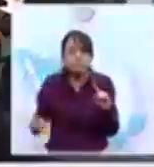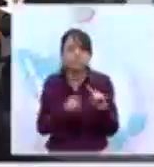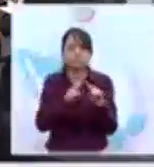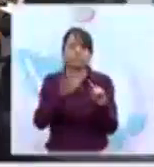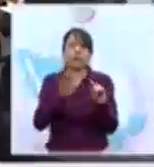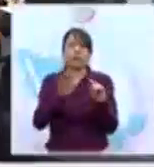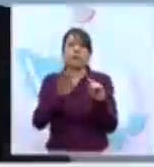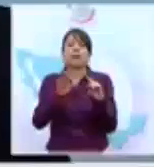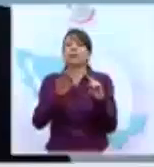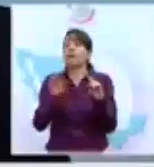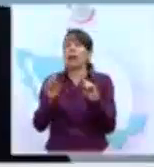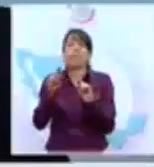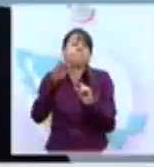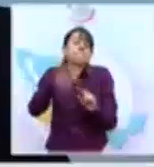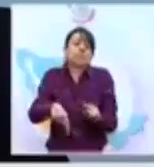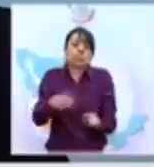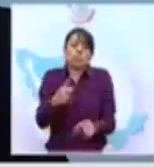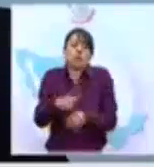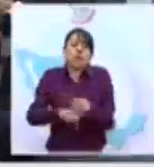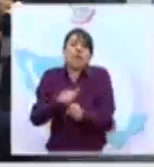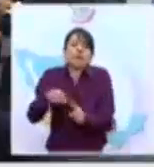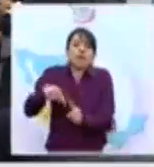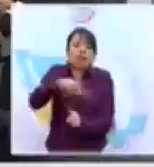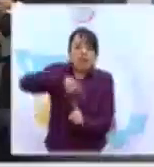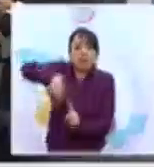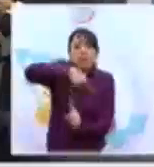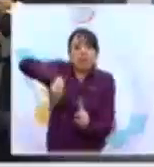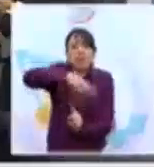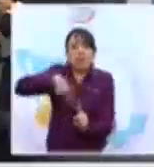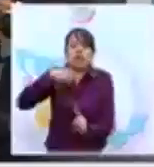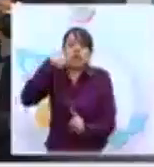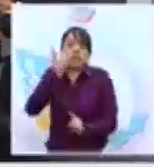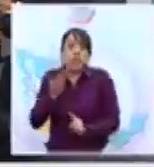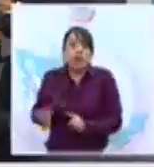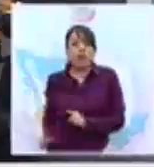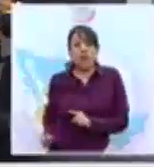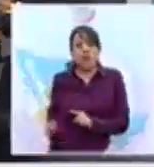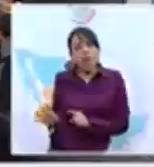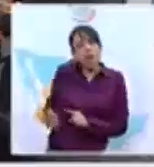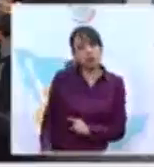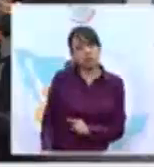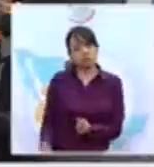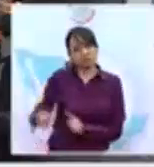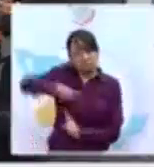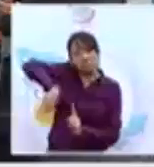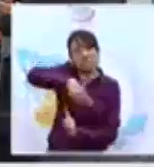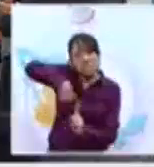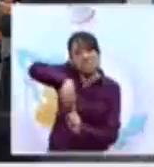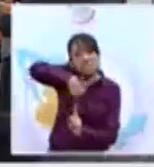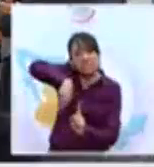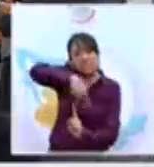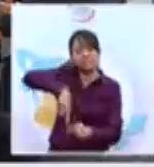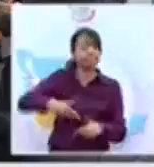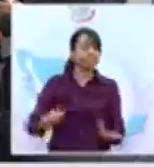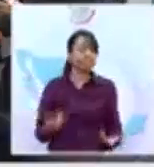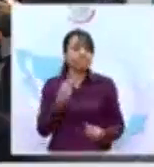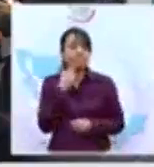gracias. María de Jesús, por favor. Gracias. Yo quiero rescatar 3